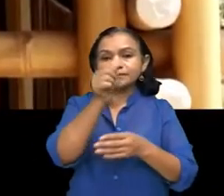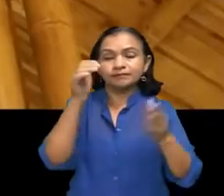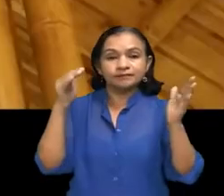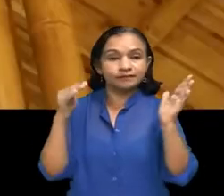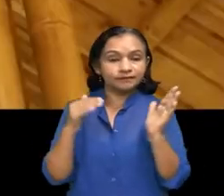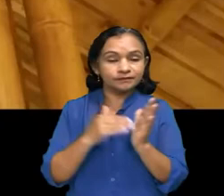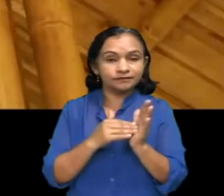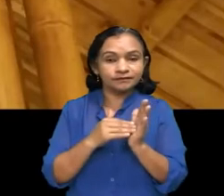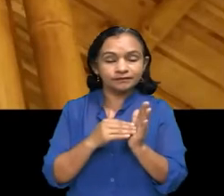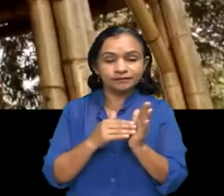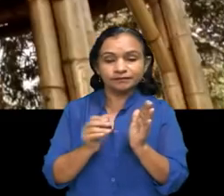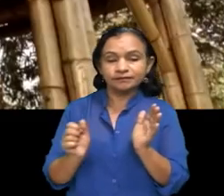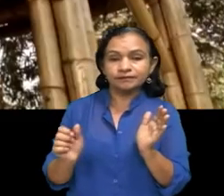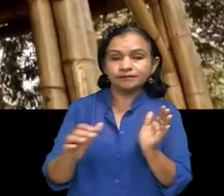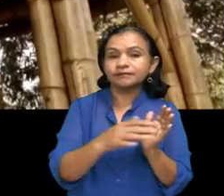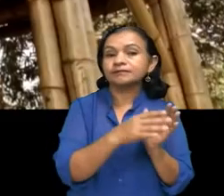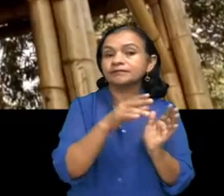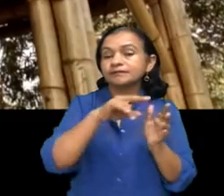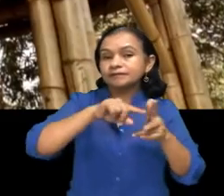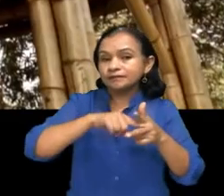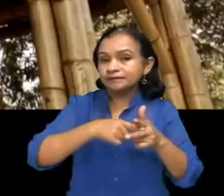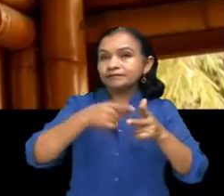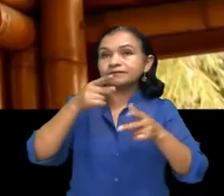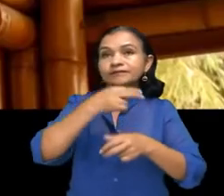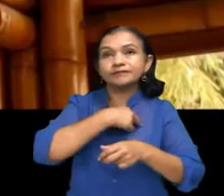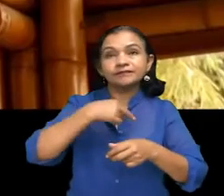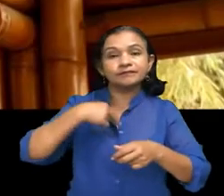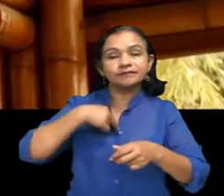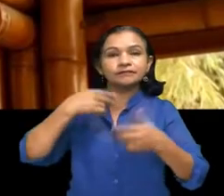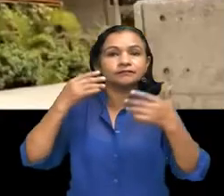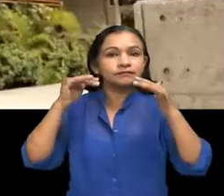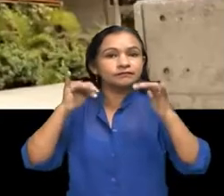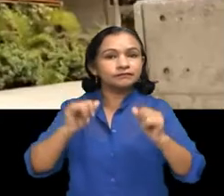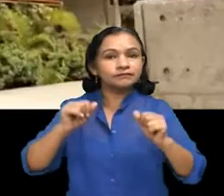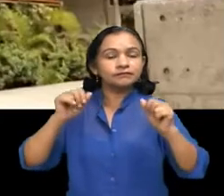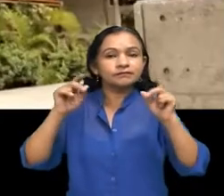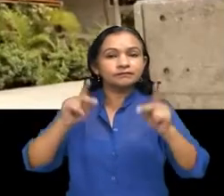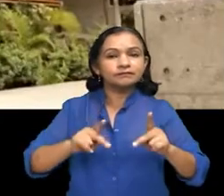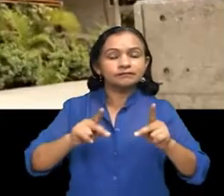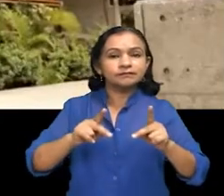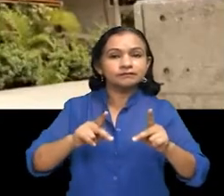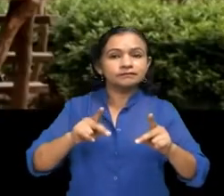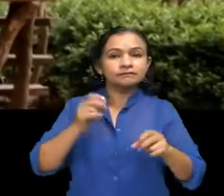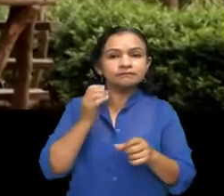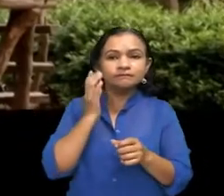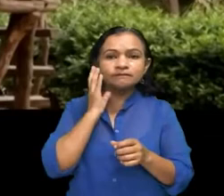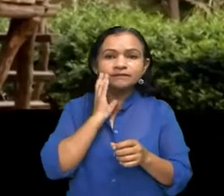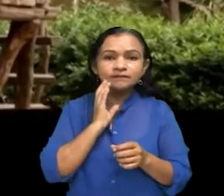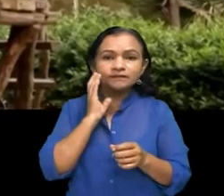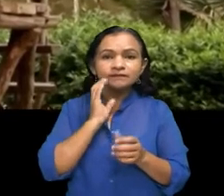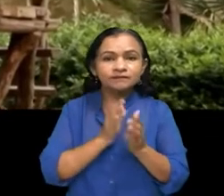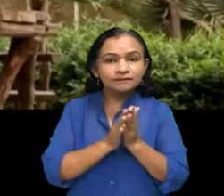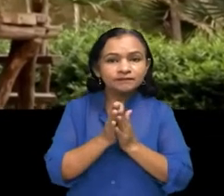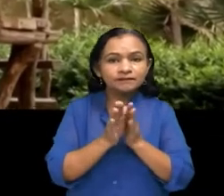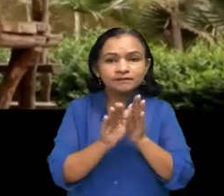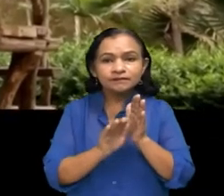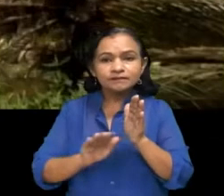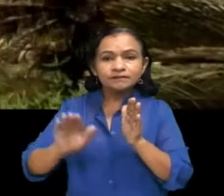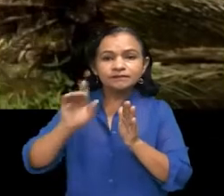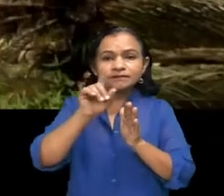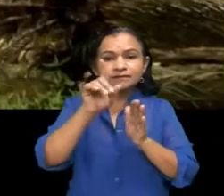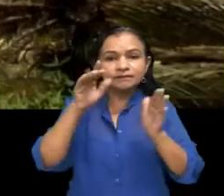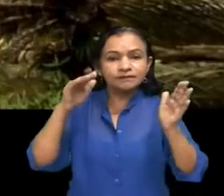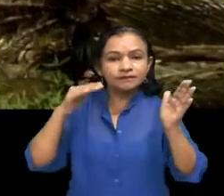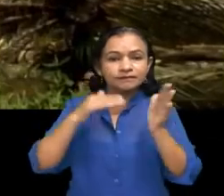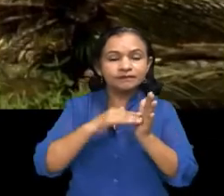en Asia se inició a utilizar el bambú. Desde entonces, los asiáticos han experimentado más de 1.500 formas